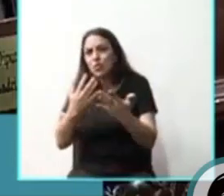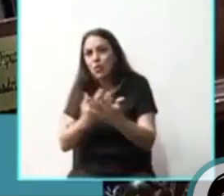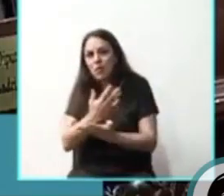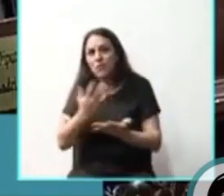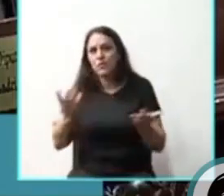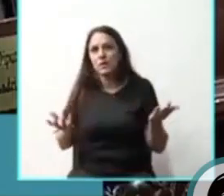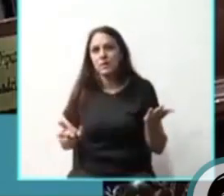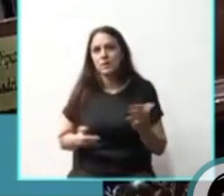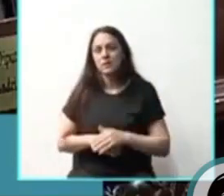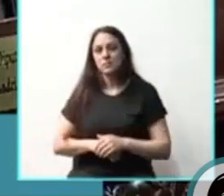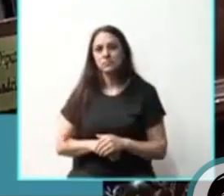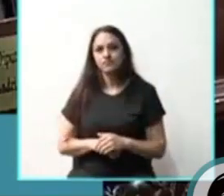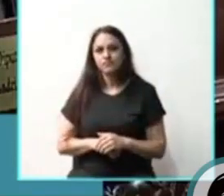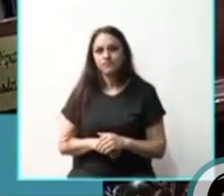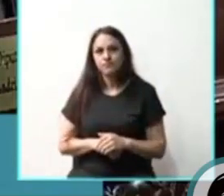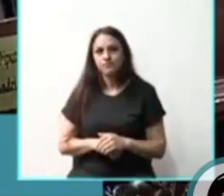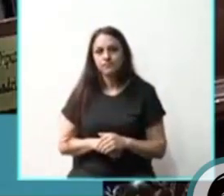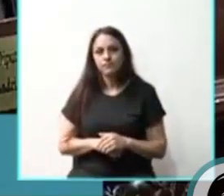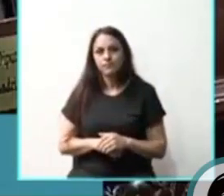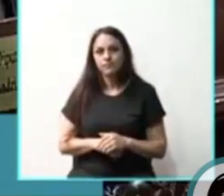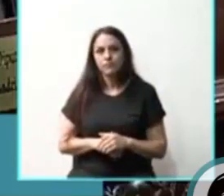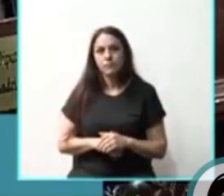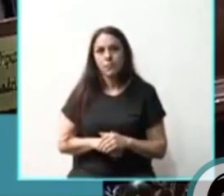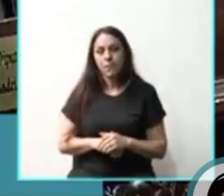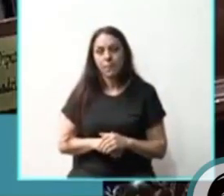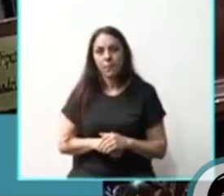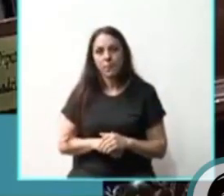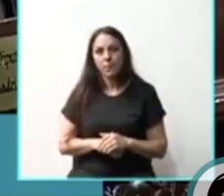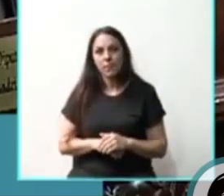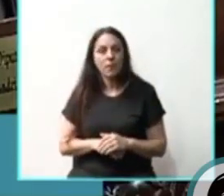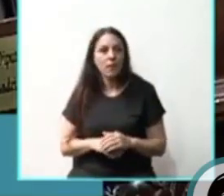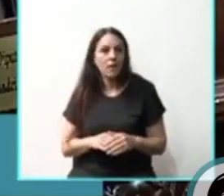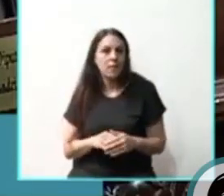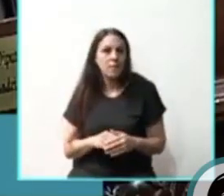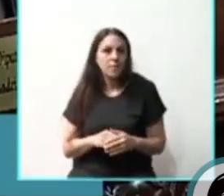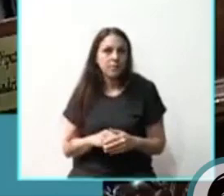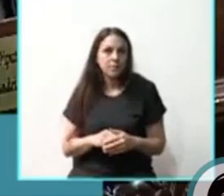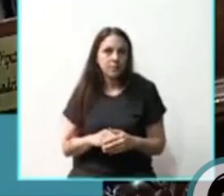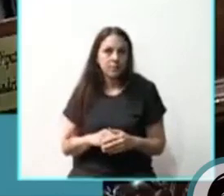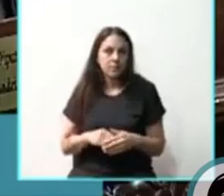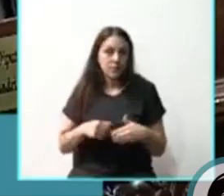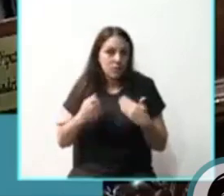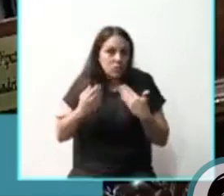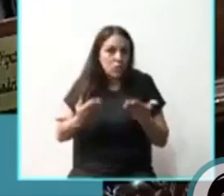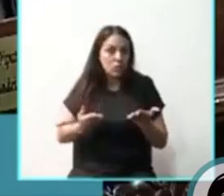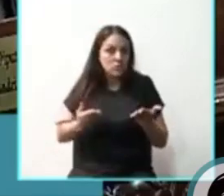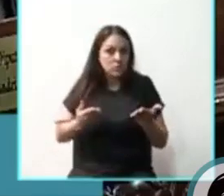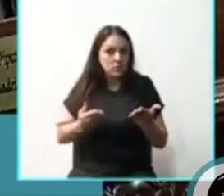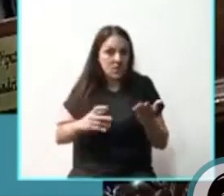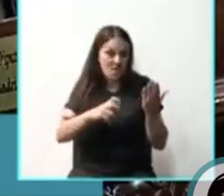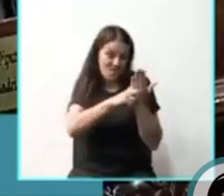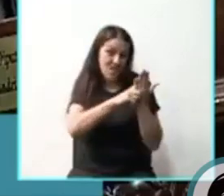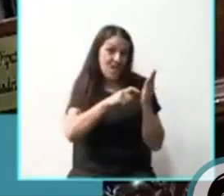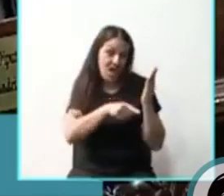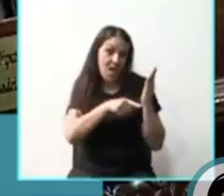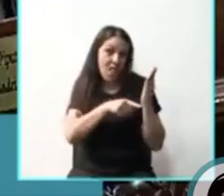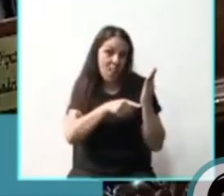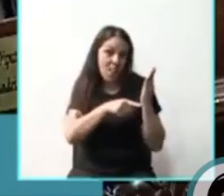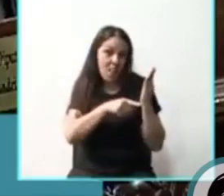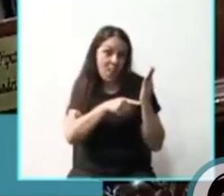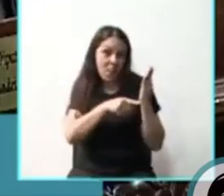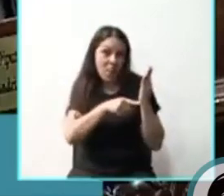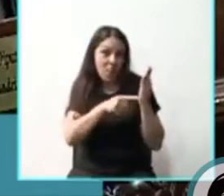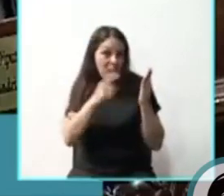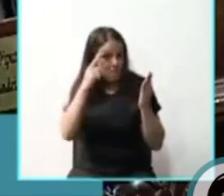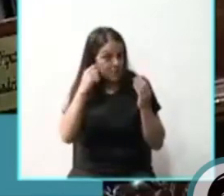vuelta no hay mucha vuelta o se está con este fiscal con los